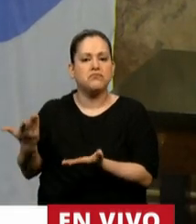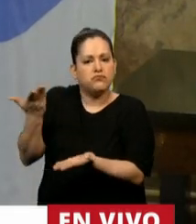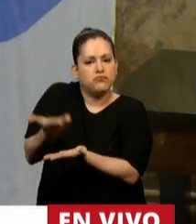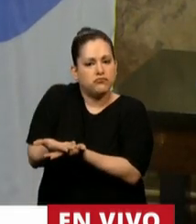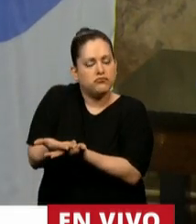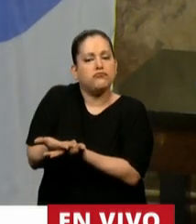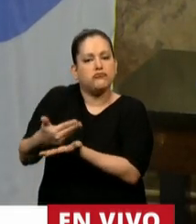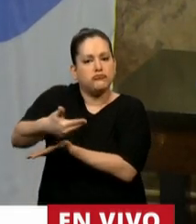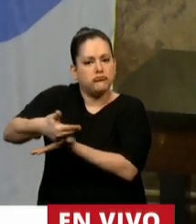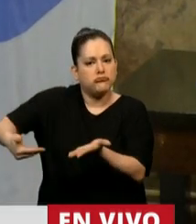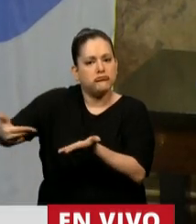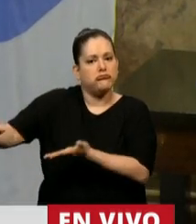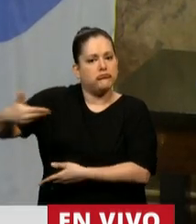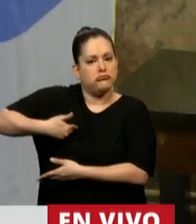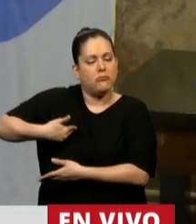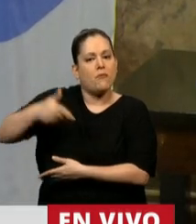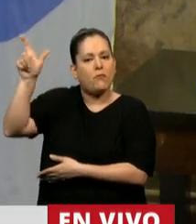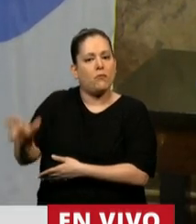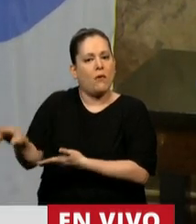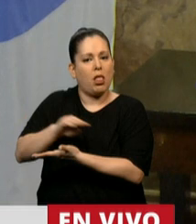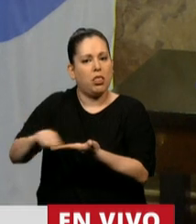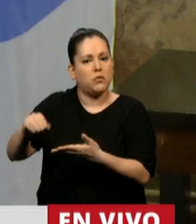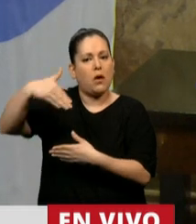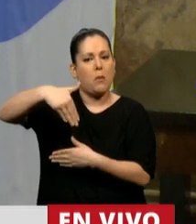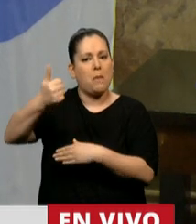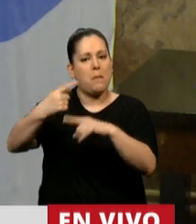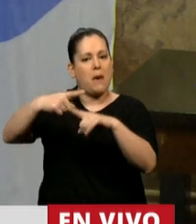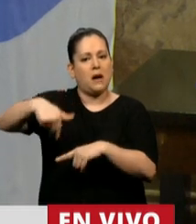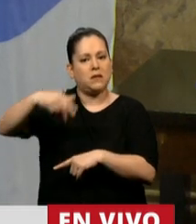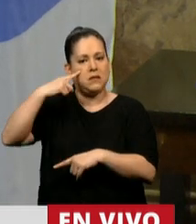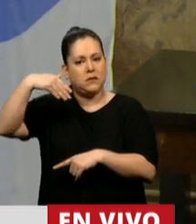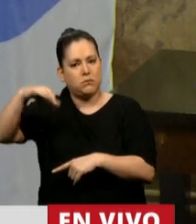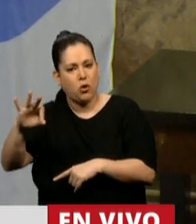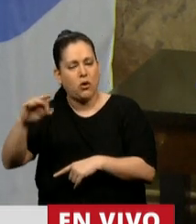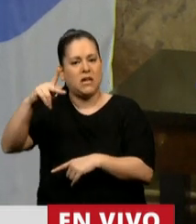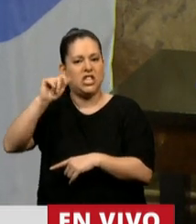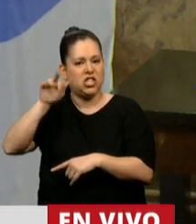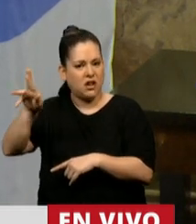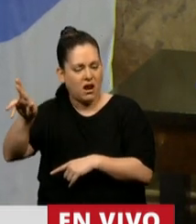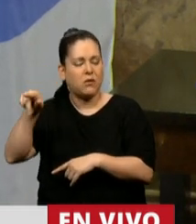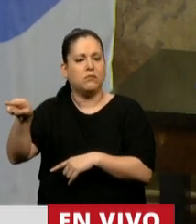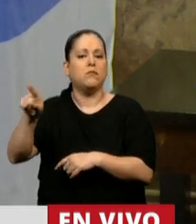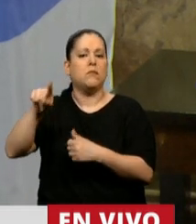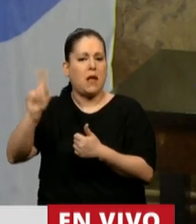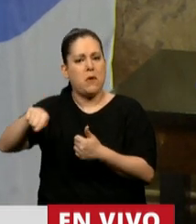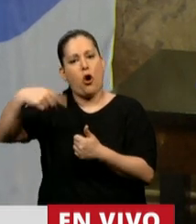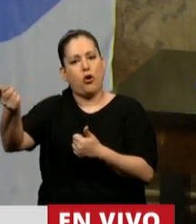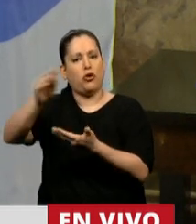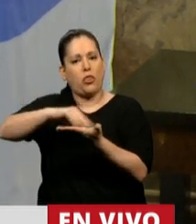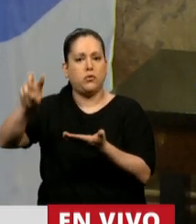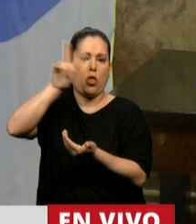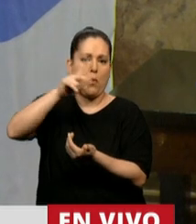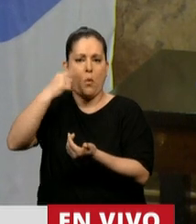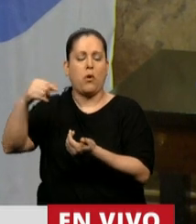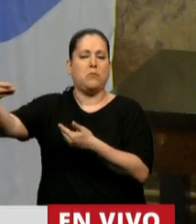presentación efectuada por el diputado máimo Carlos diputadas y diputados por